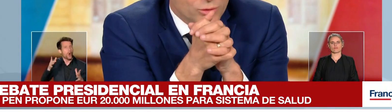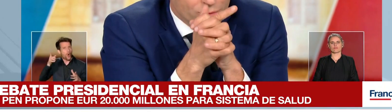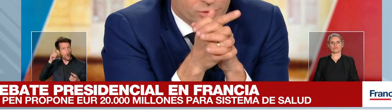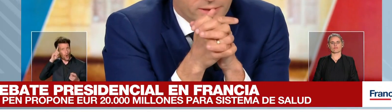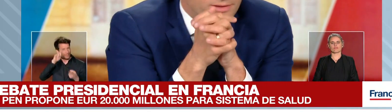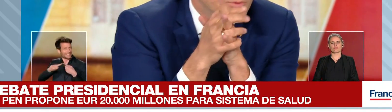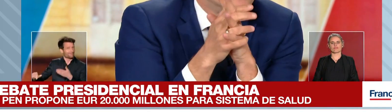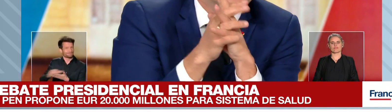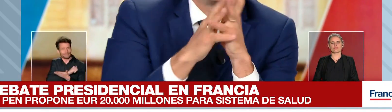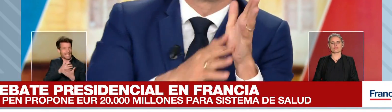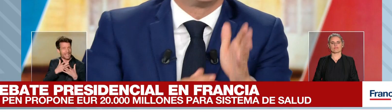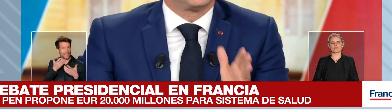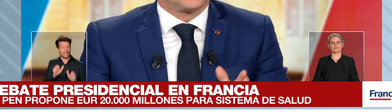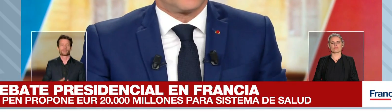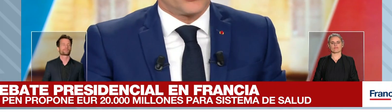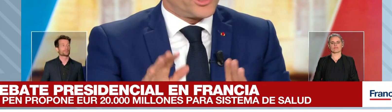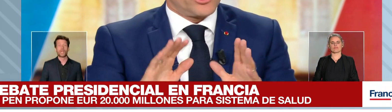puntos que...